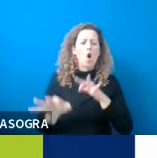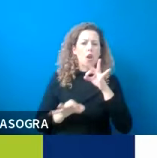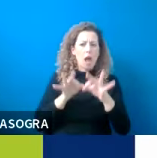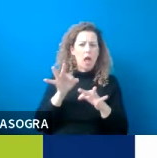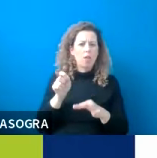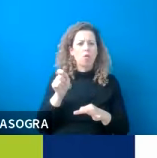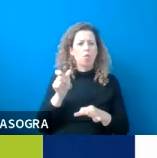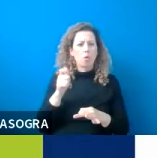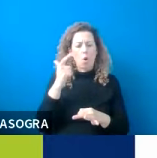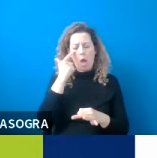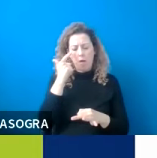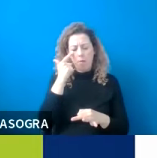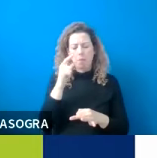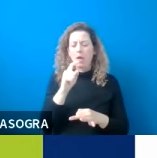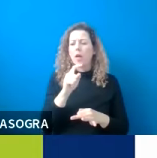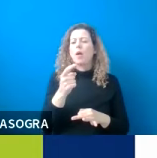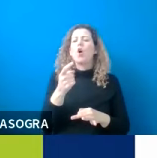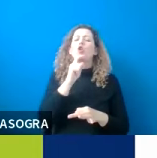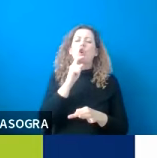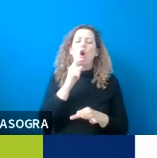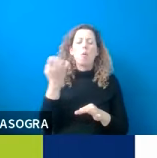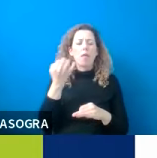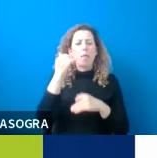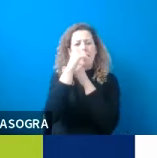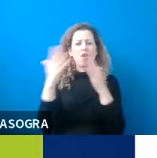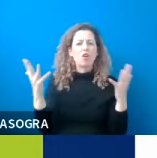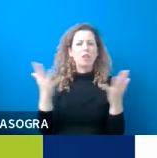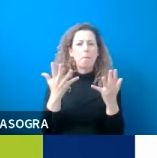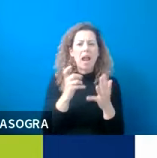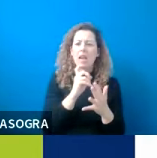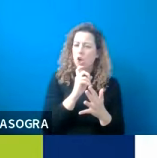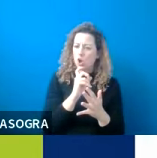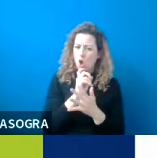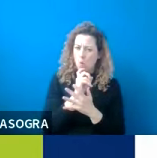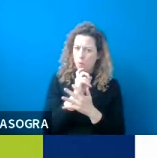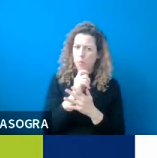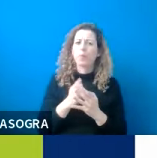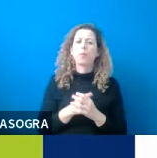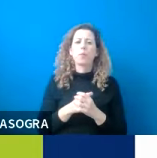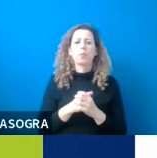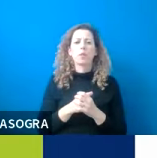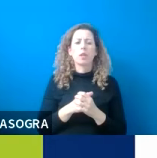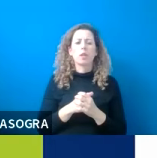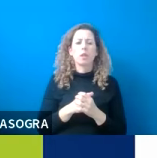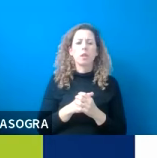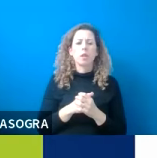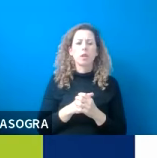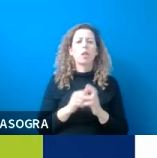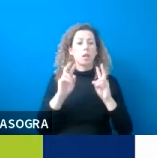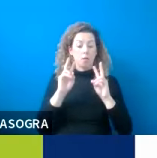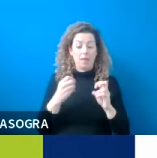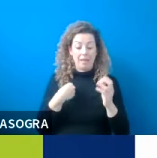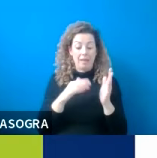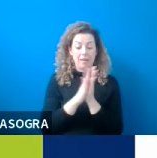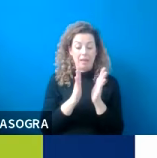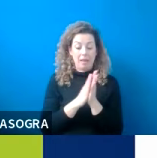vertebraba cómo era, cómo debía ser la atención temprana, ¿no? Y ya en ese primer libro blanco y en